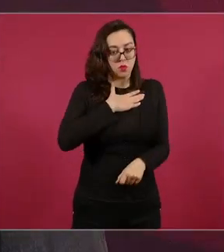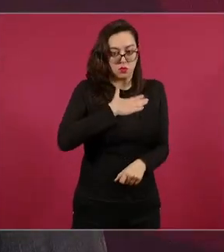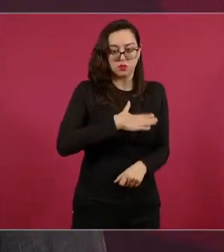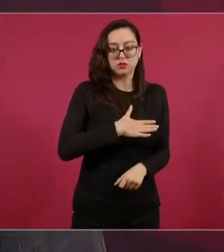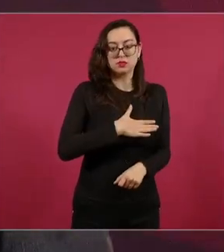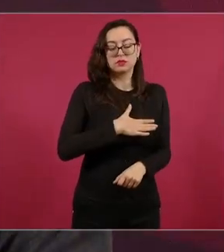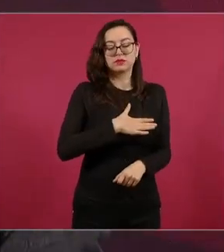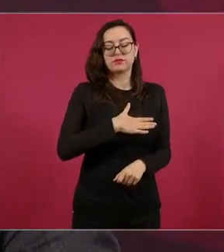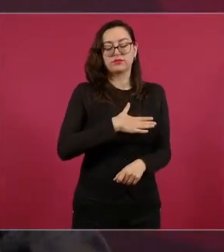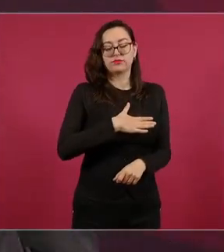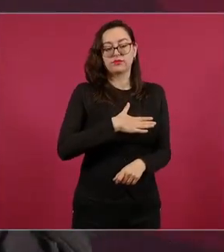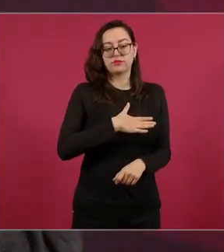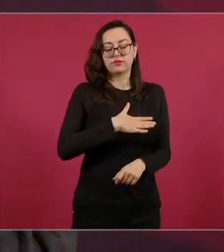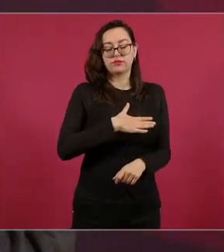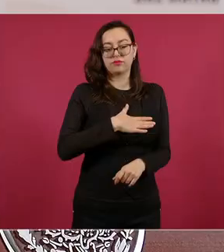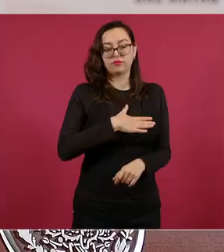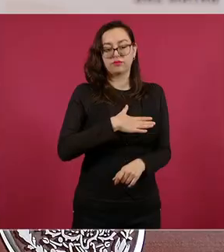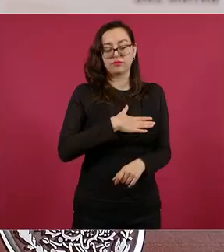y